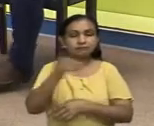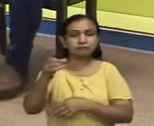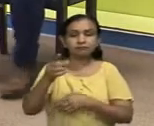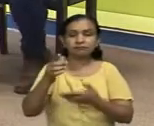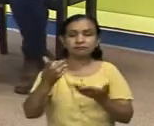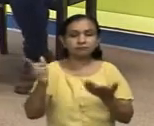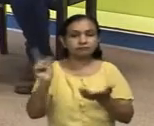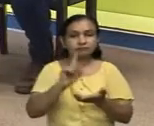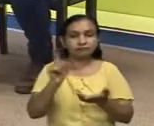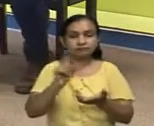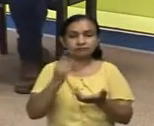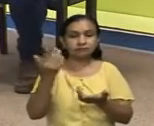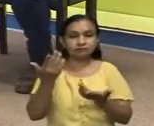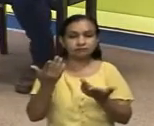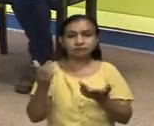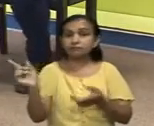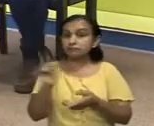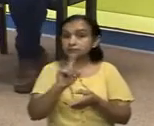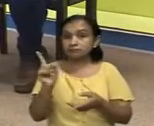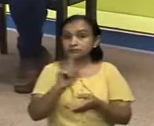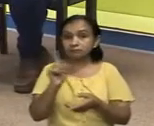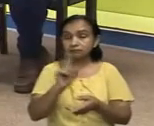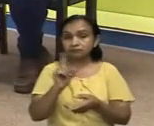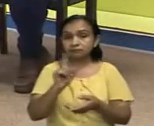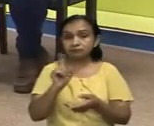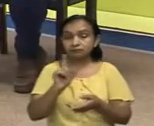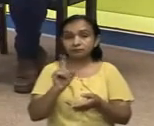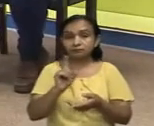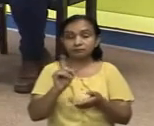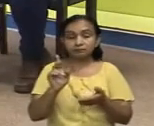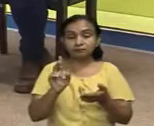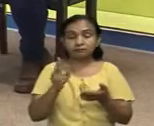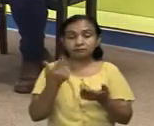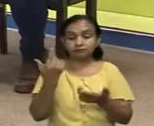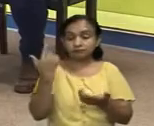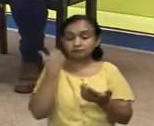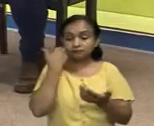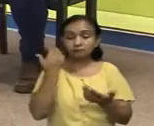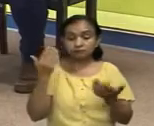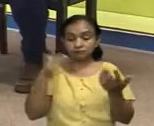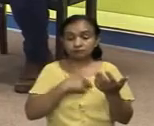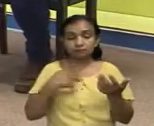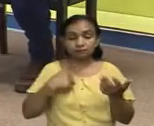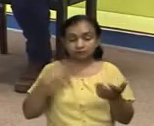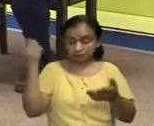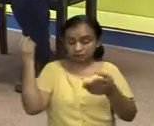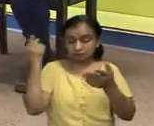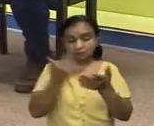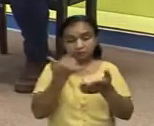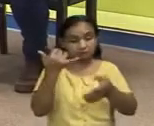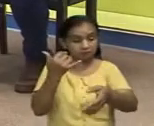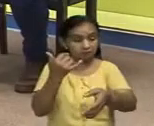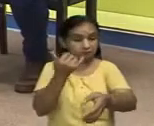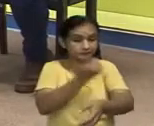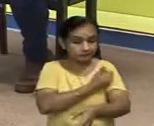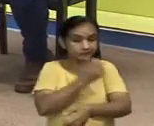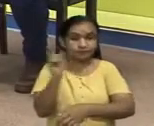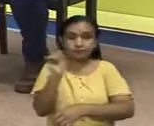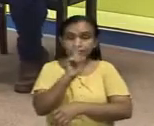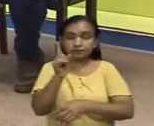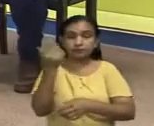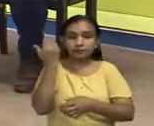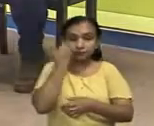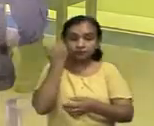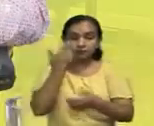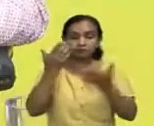CC que te cure. Es que no es un proceso de origen bacteriano que lo mata con un antibiótico, es un proceso viral que entra y